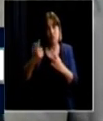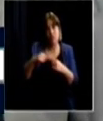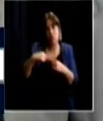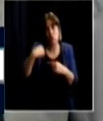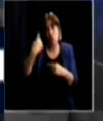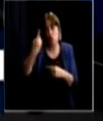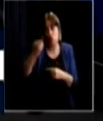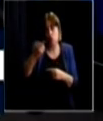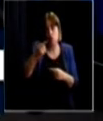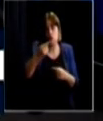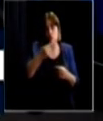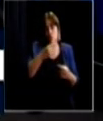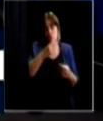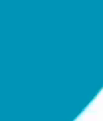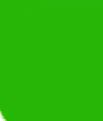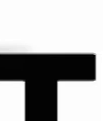exterior